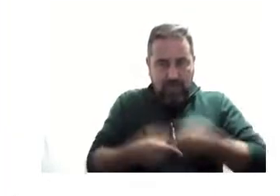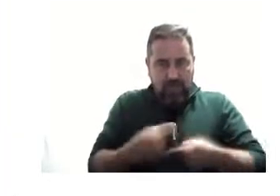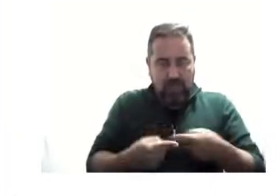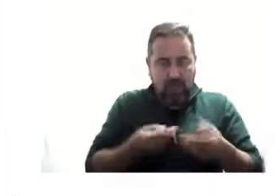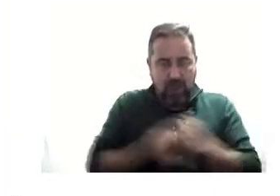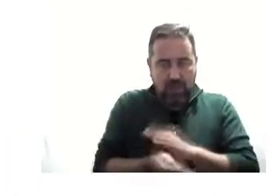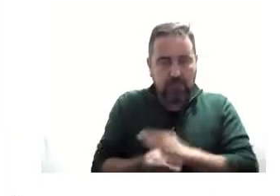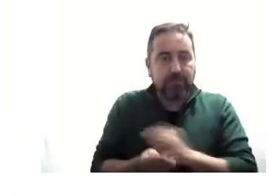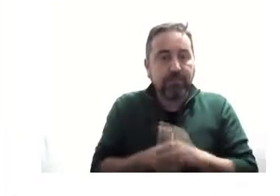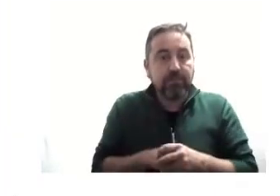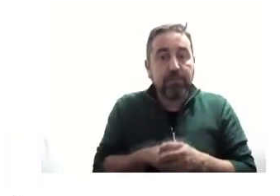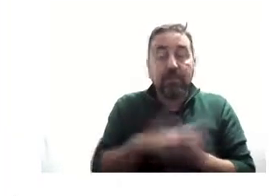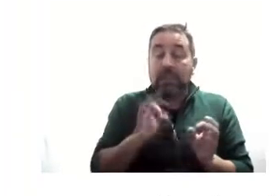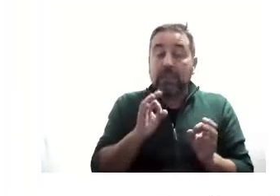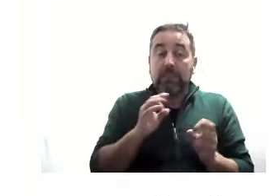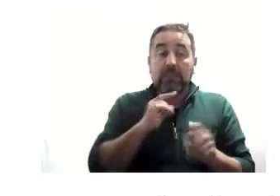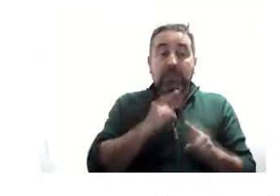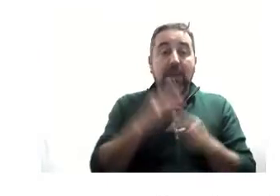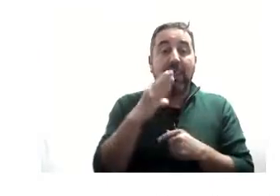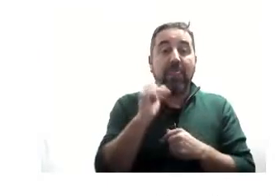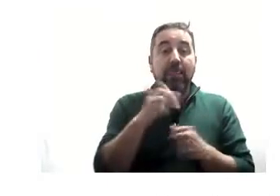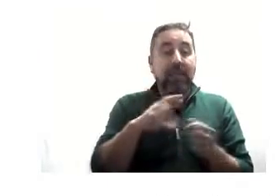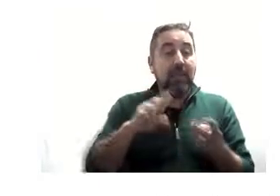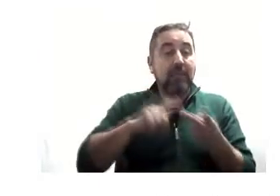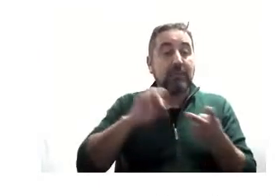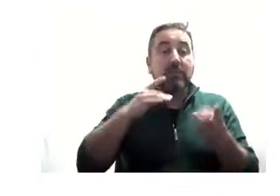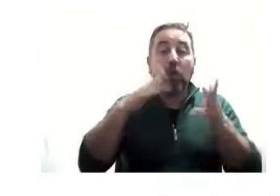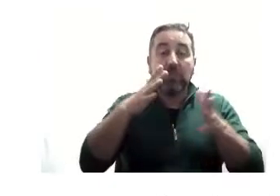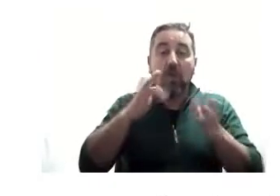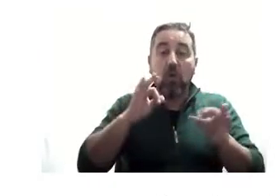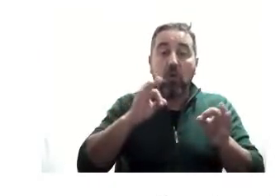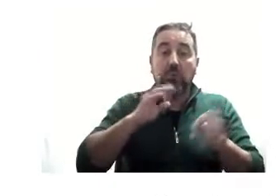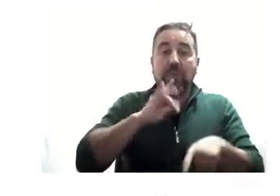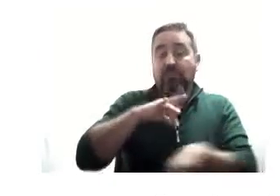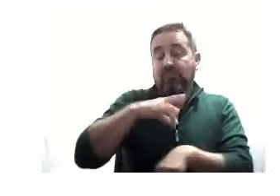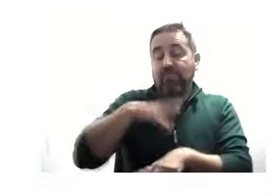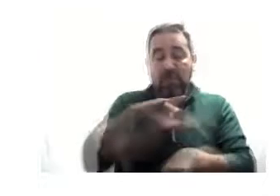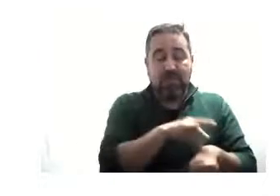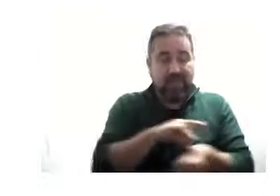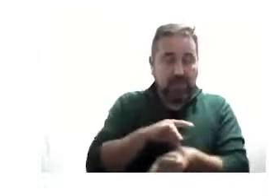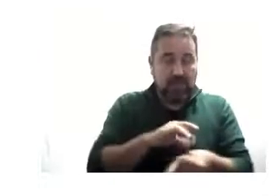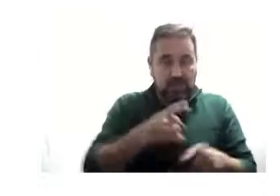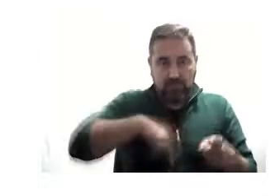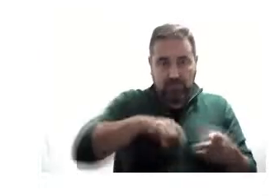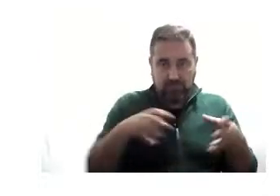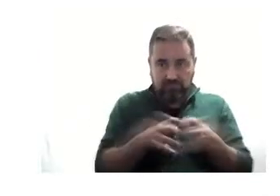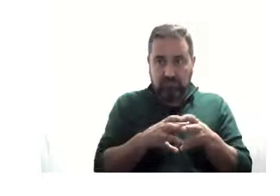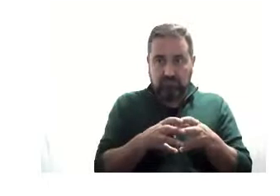iniciativa, el CIBERER y su Consejo Asesor de Pacientes en este